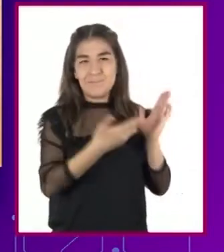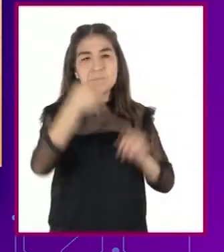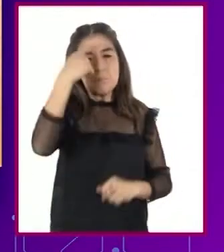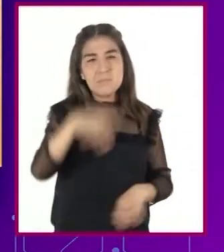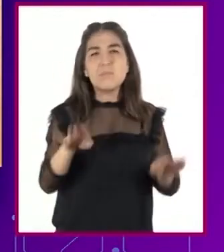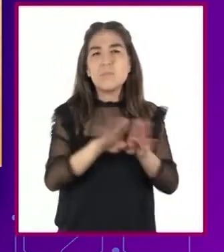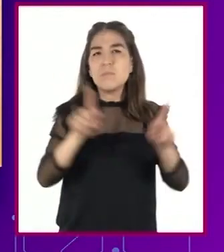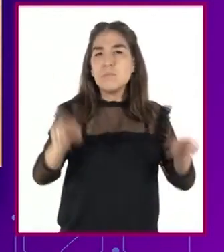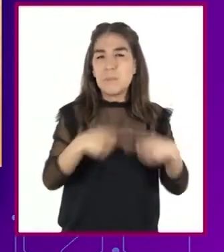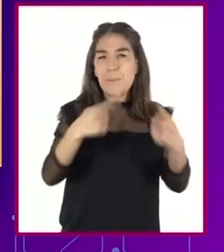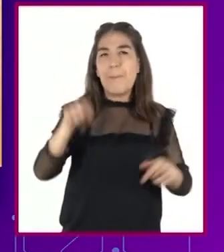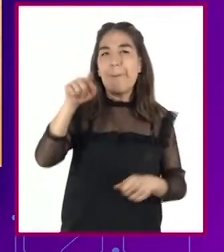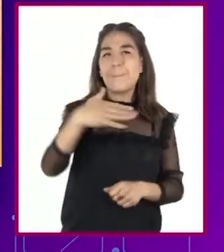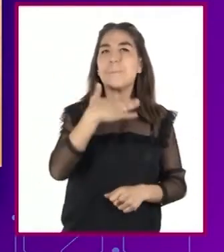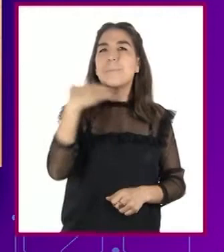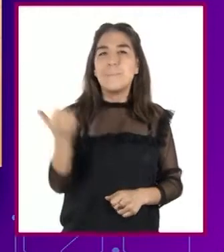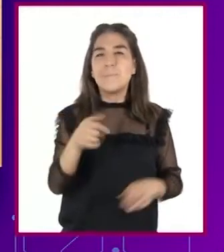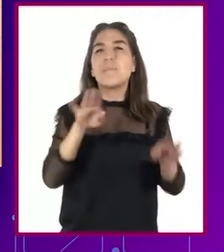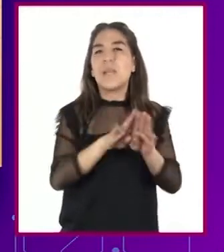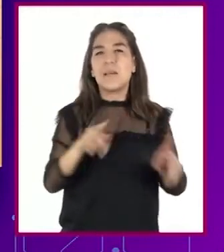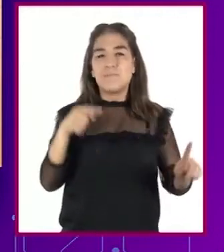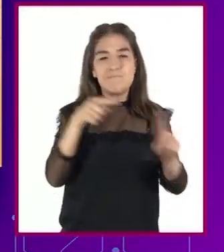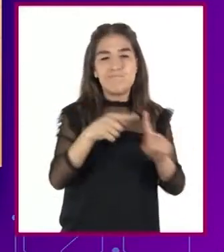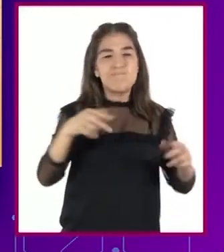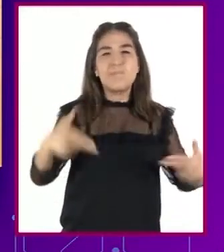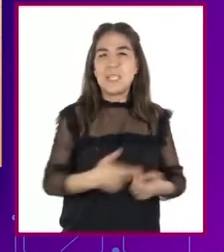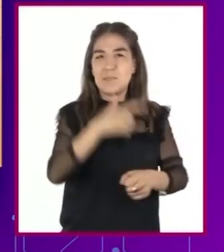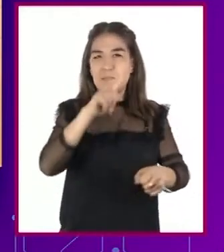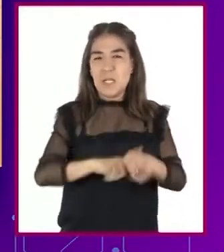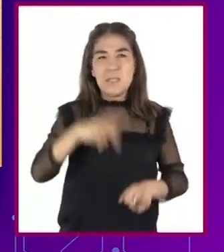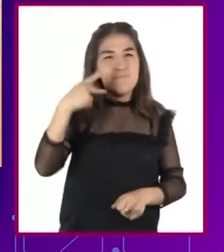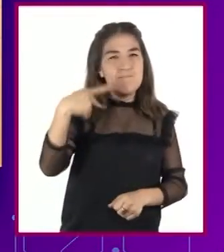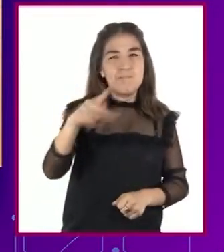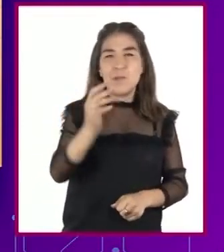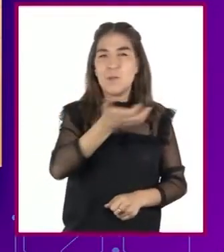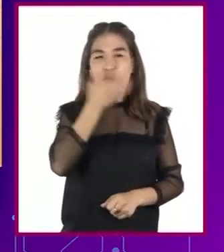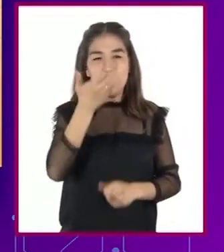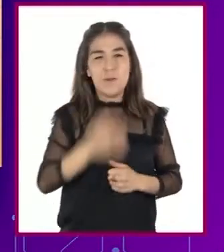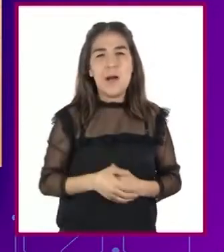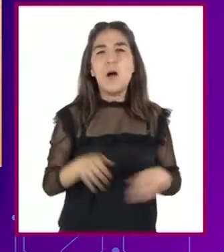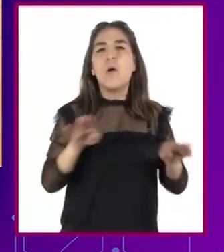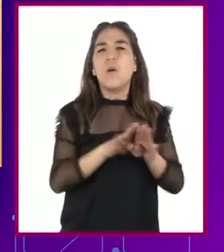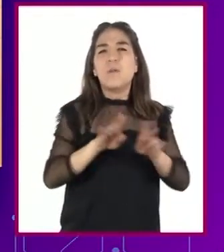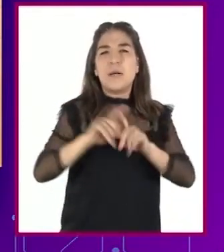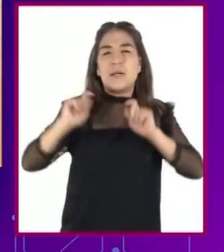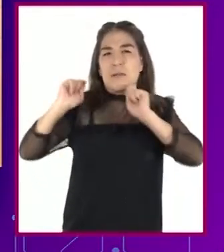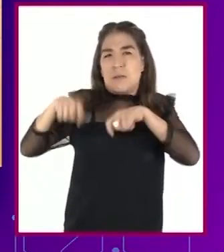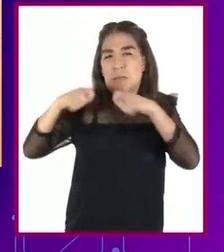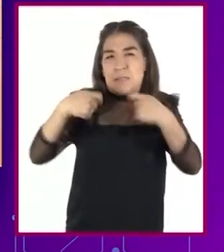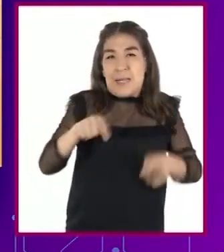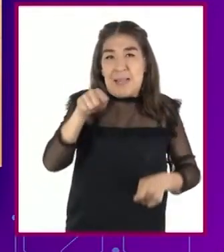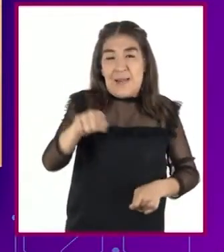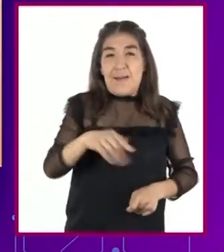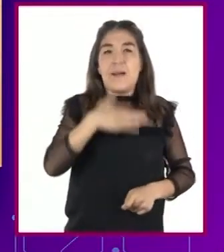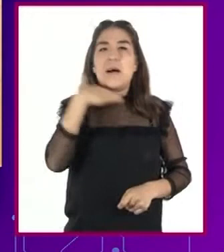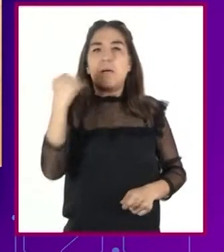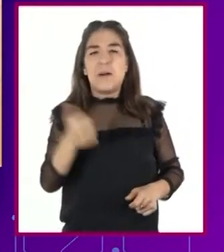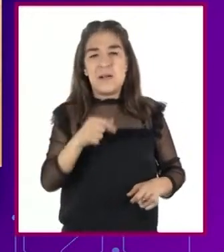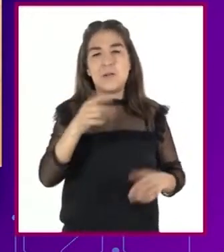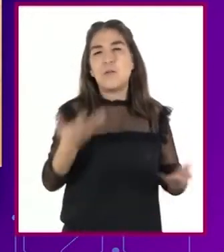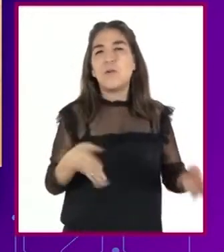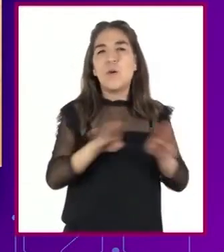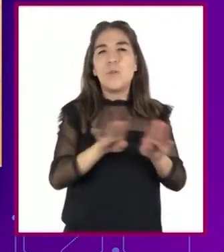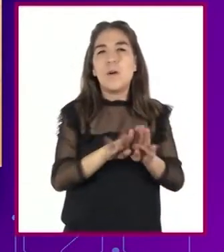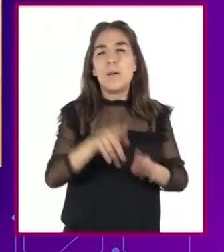a la música alemana de una identidad nacional propia. Reivindicó la tradición musical alemana que propició